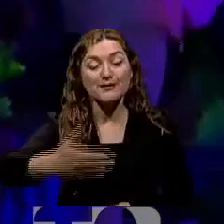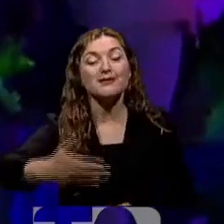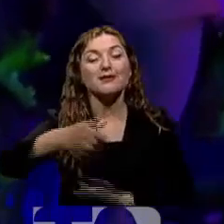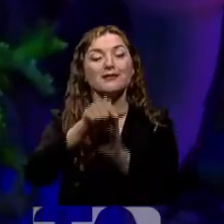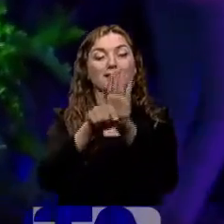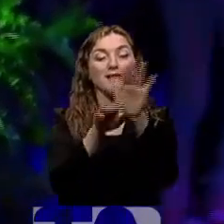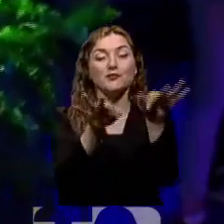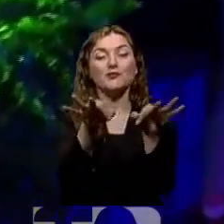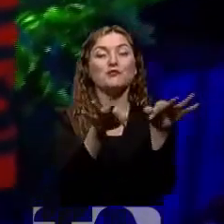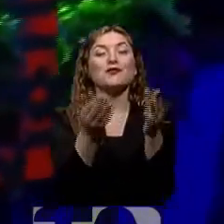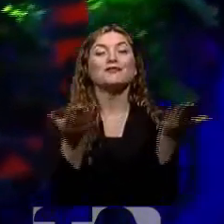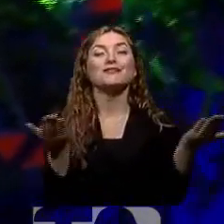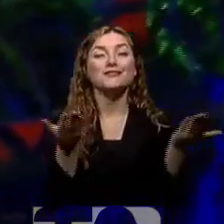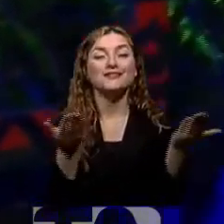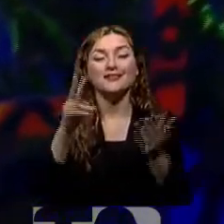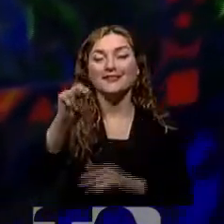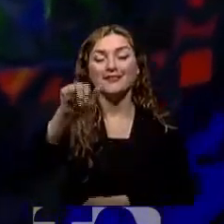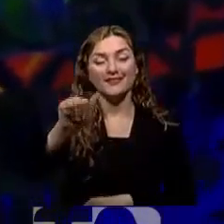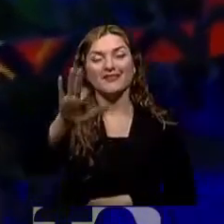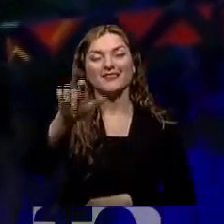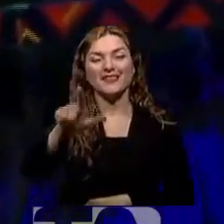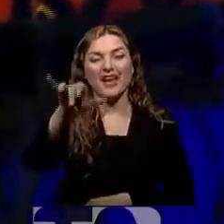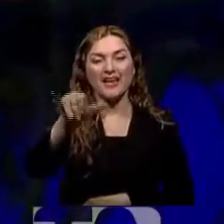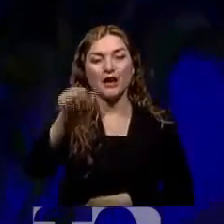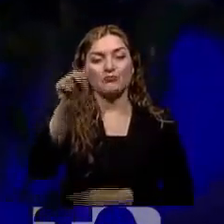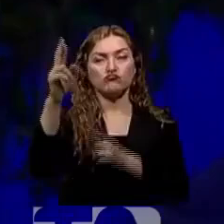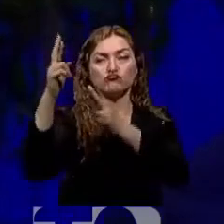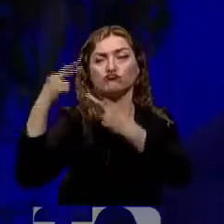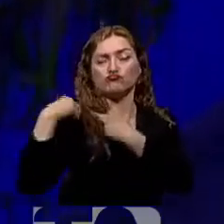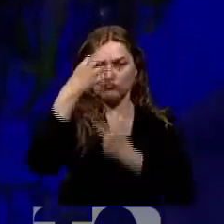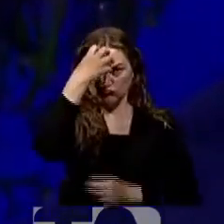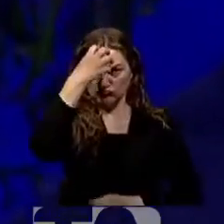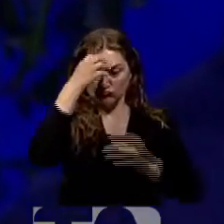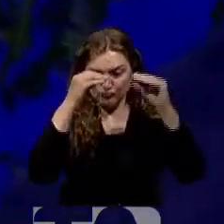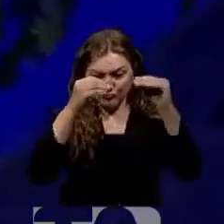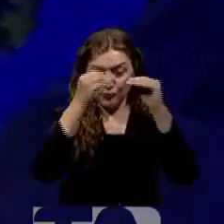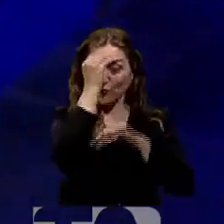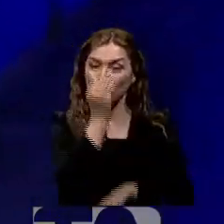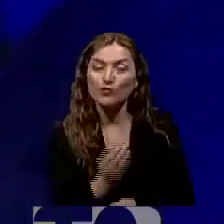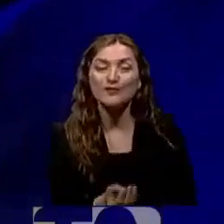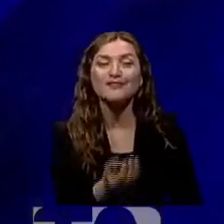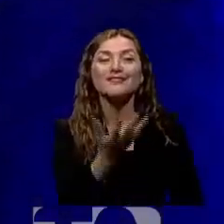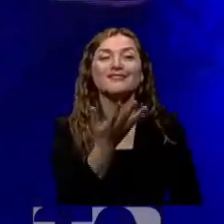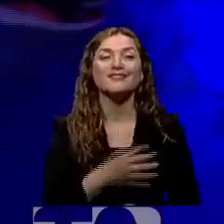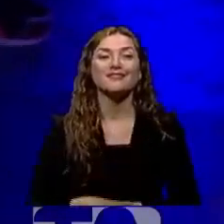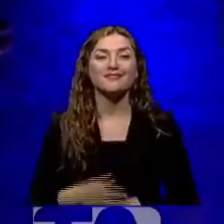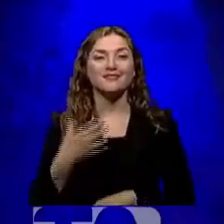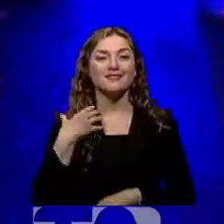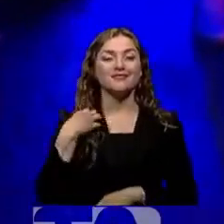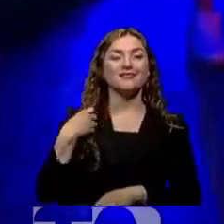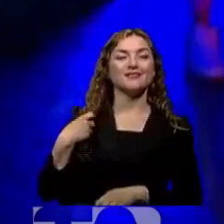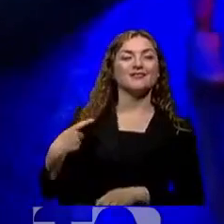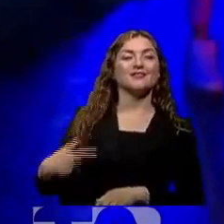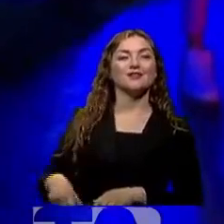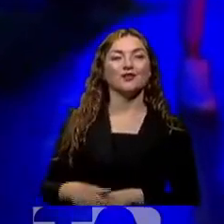detalles, nos encontramos con Natalia Dávila, ella es responsable de educación. Muy buenos días. Bueno, estamos en un espacio